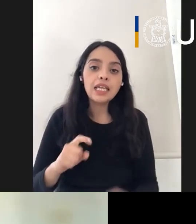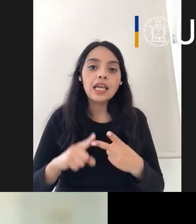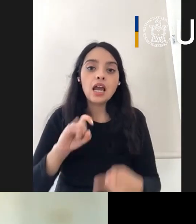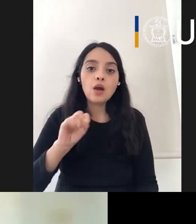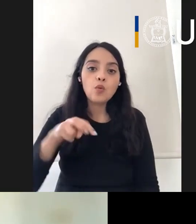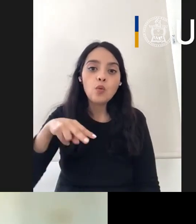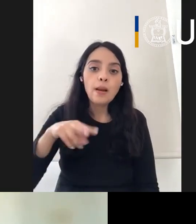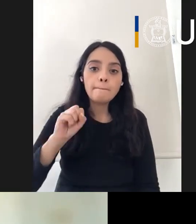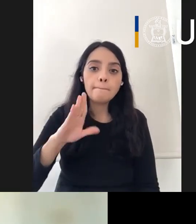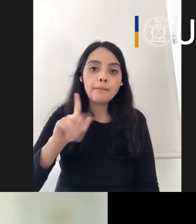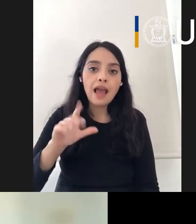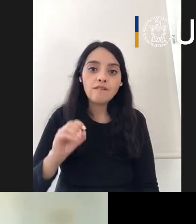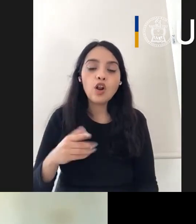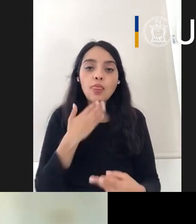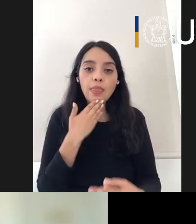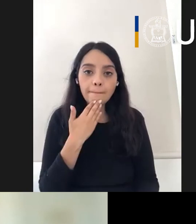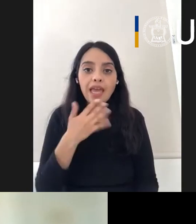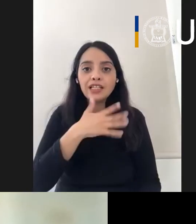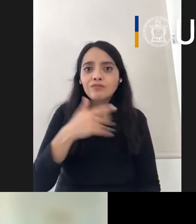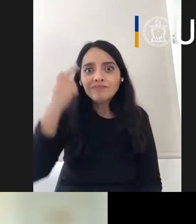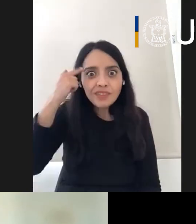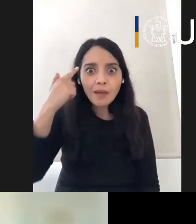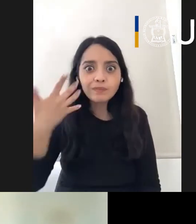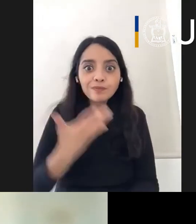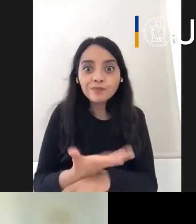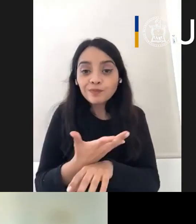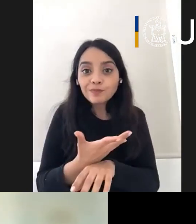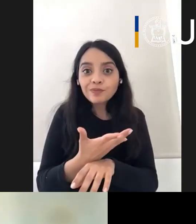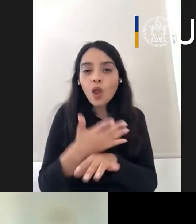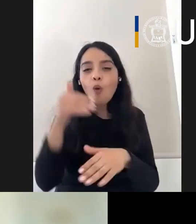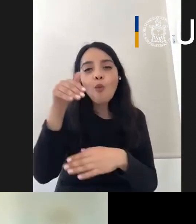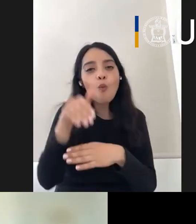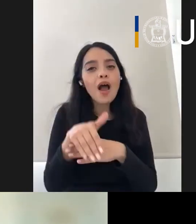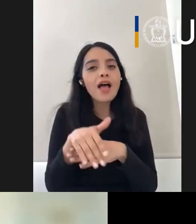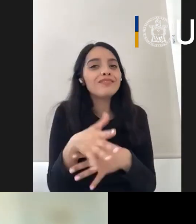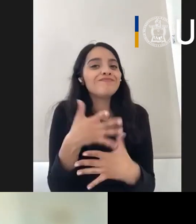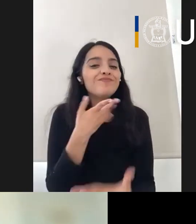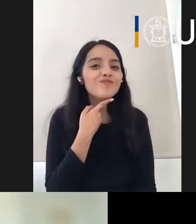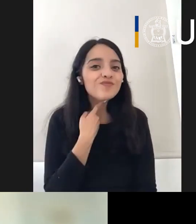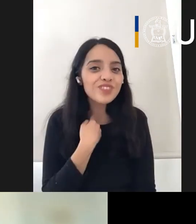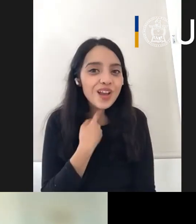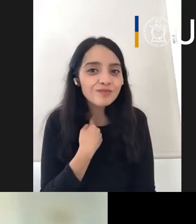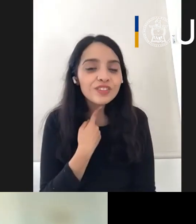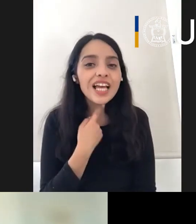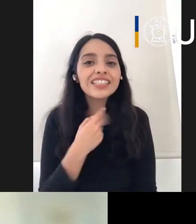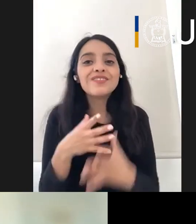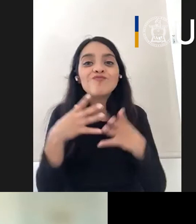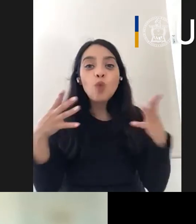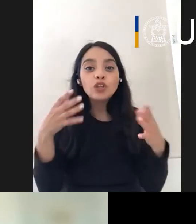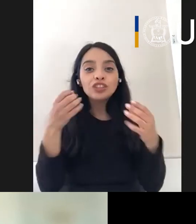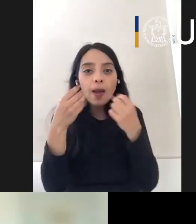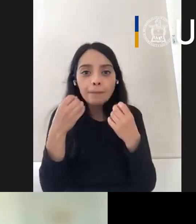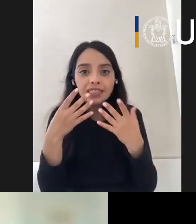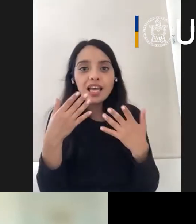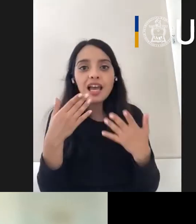también. Creo que hemos tenido una tarde muy interesante con muchos aprendizajes y